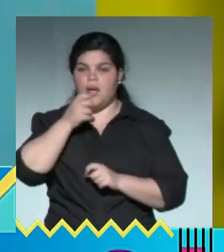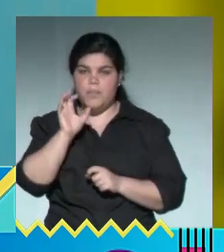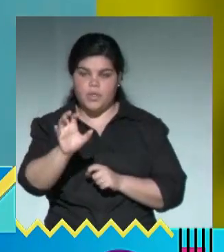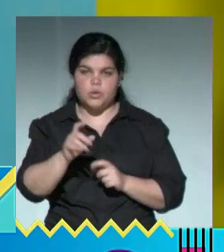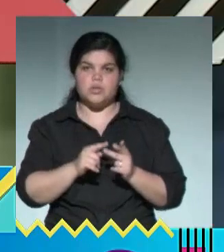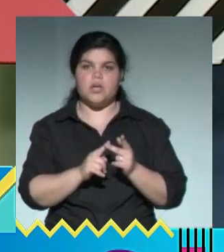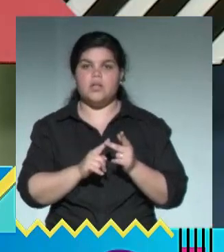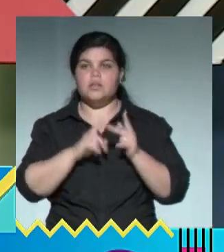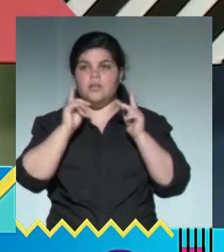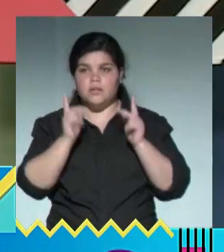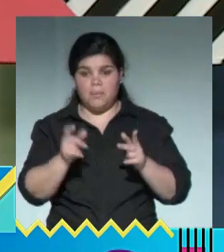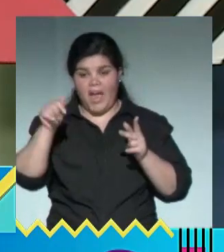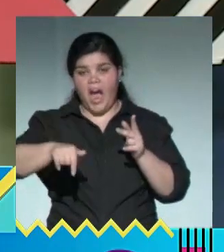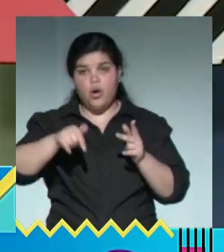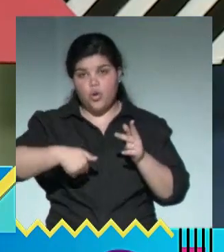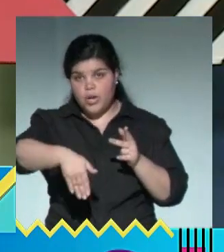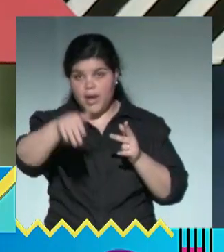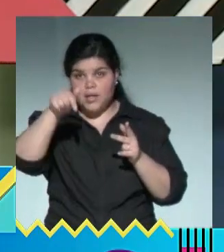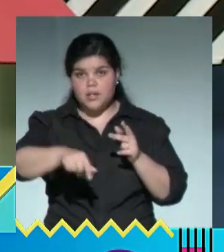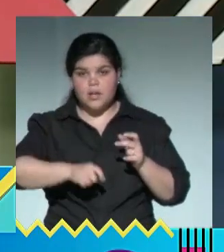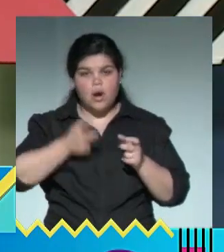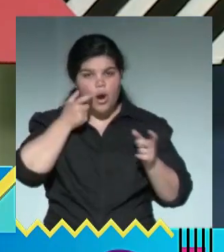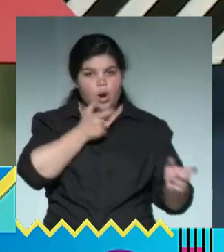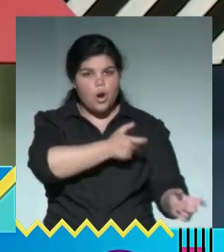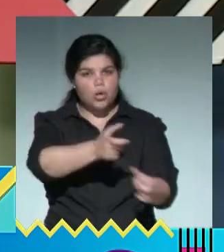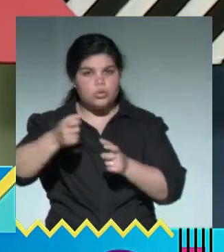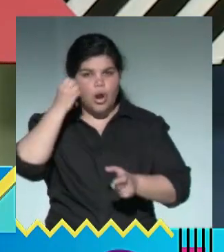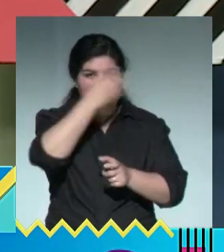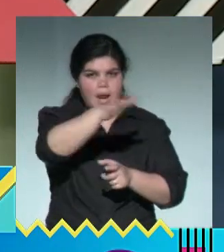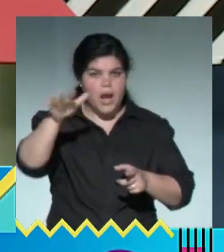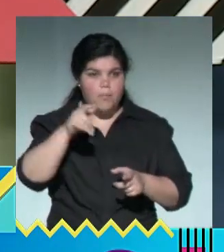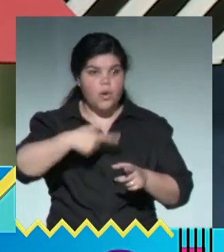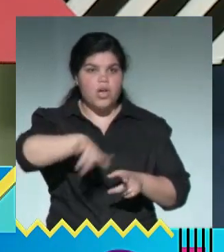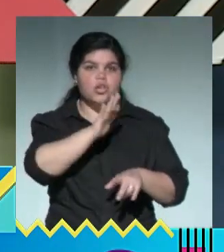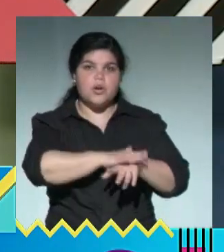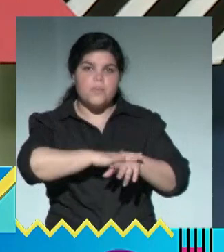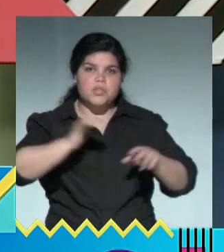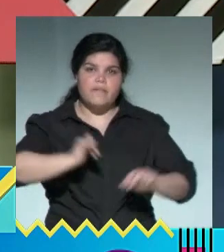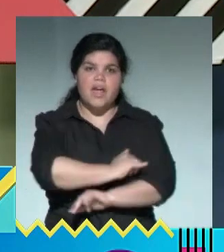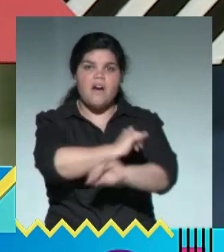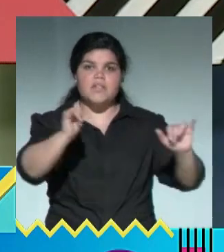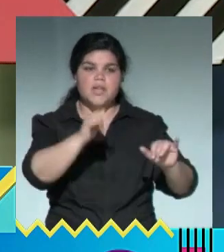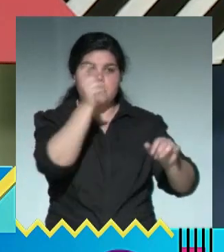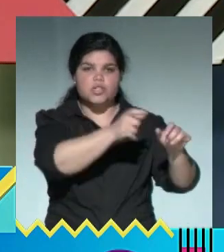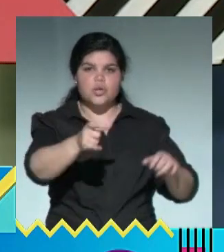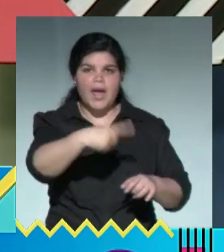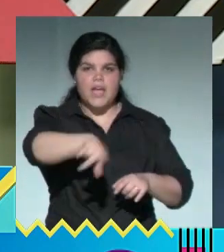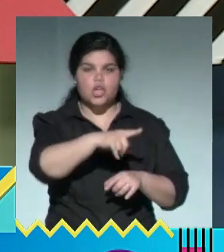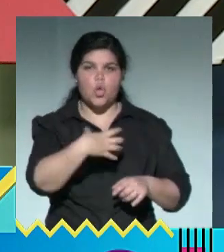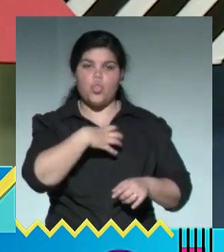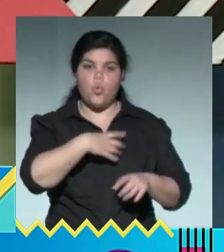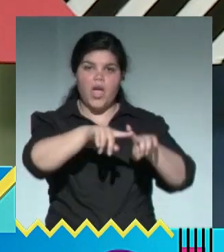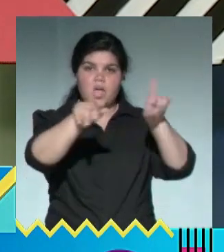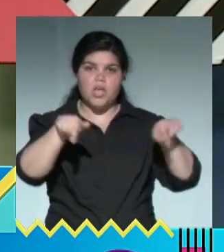están haciendo en este momento el censo agropecuario, están avisándoles a los productores que tienen una responsabilidad de